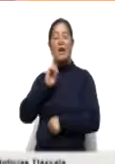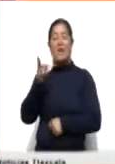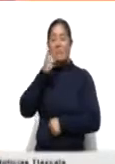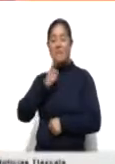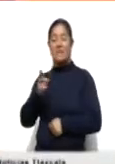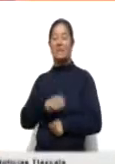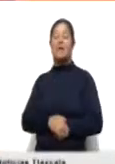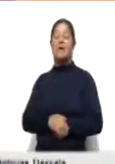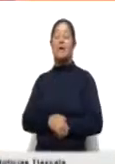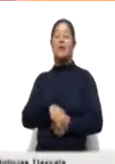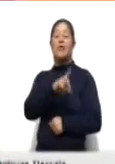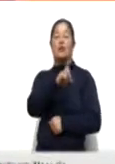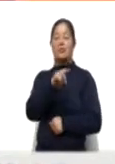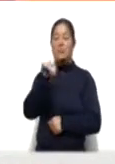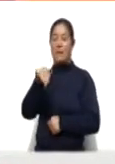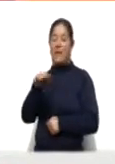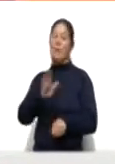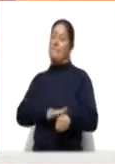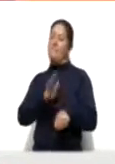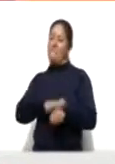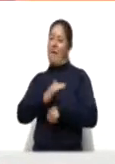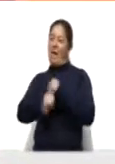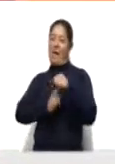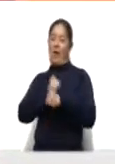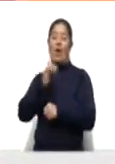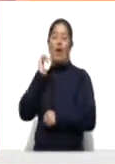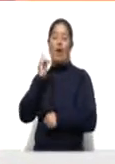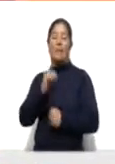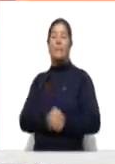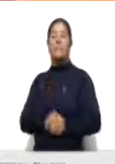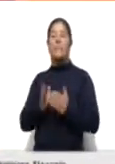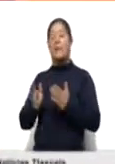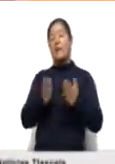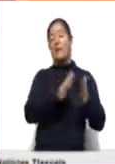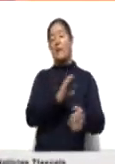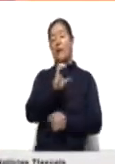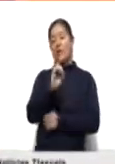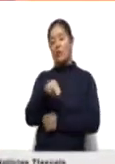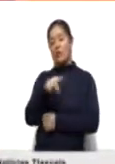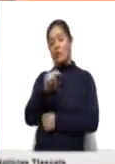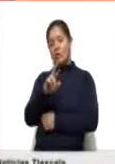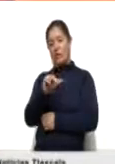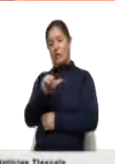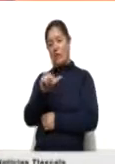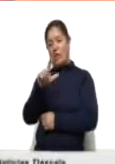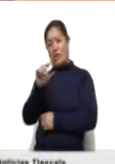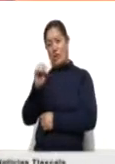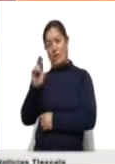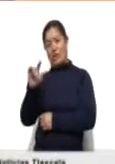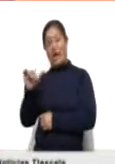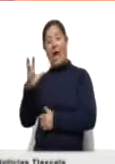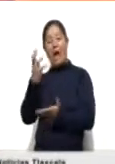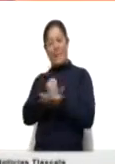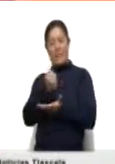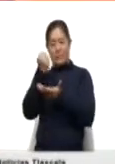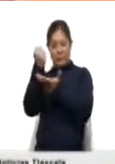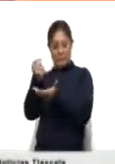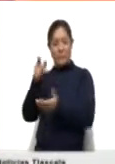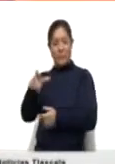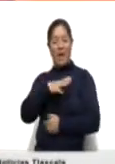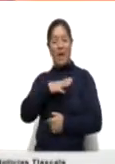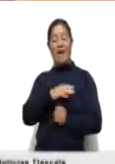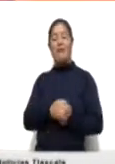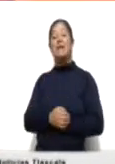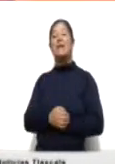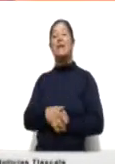sean muchos años más. Y en otra información, la Contraloría del Ejecutivo premió a los comités ganadores de la 13ª